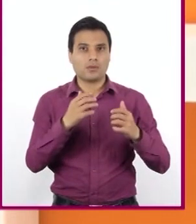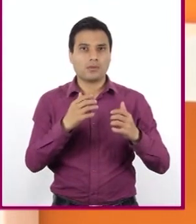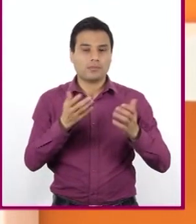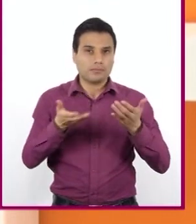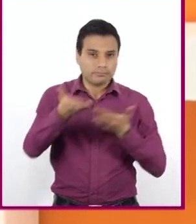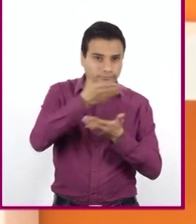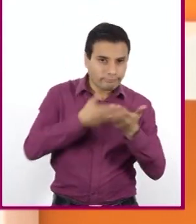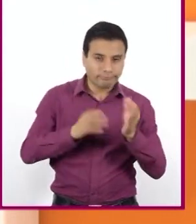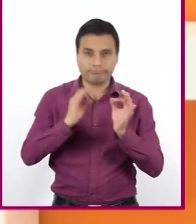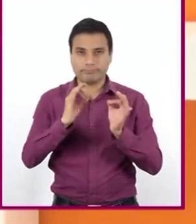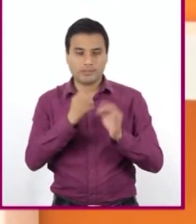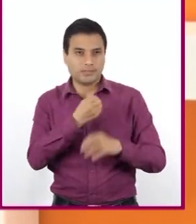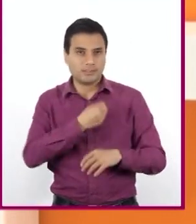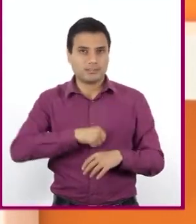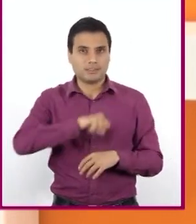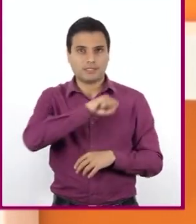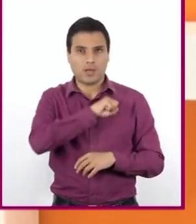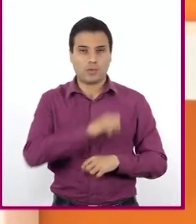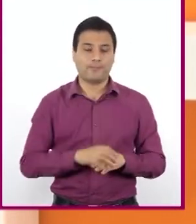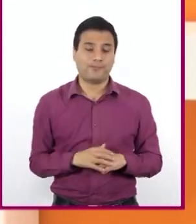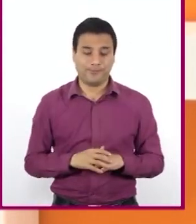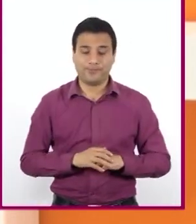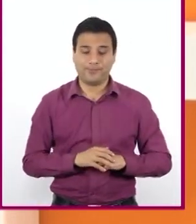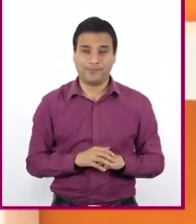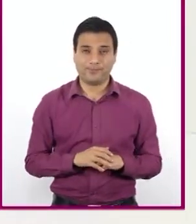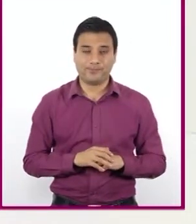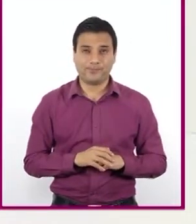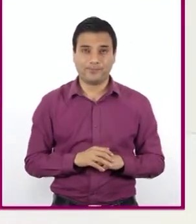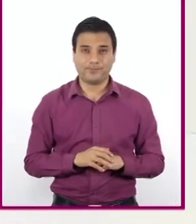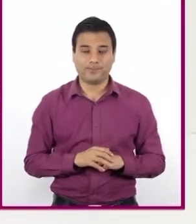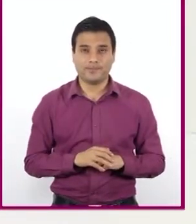sano entre compañeras y compañeros.